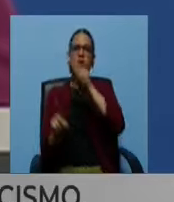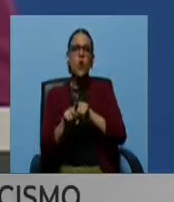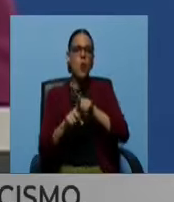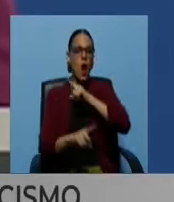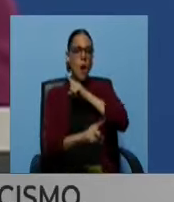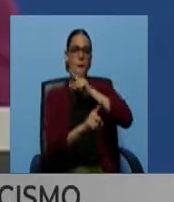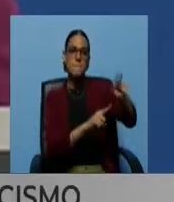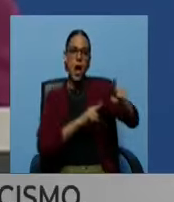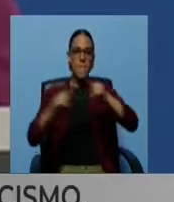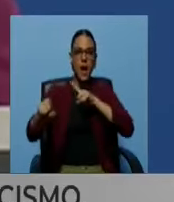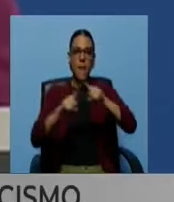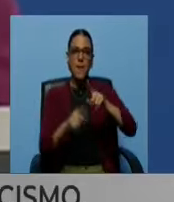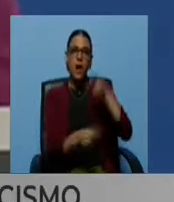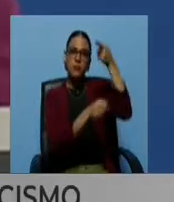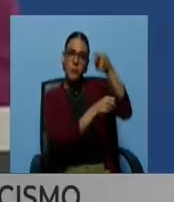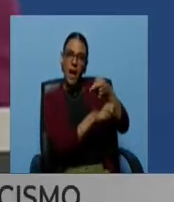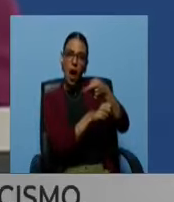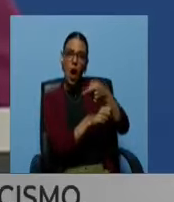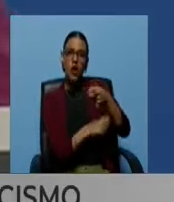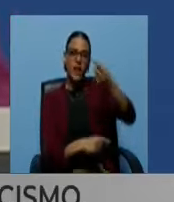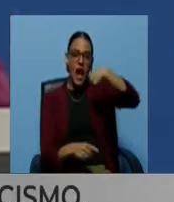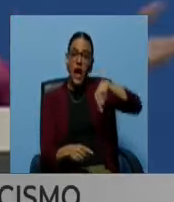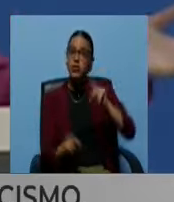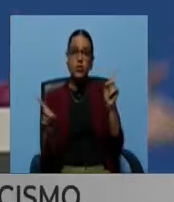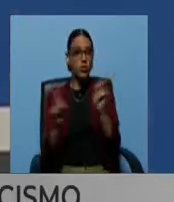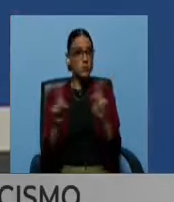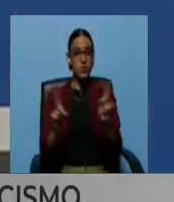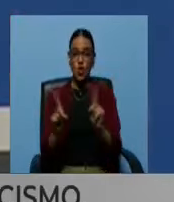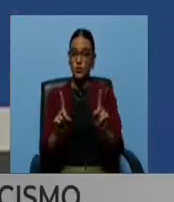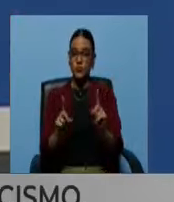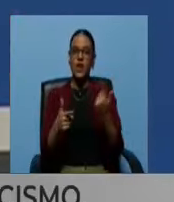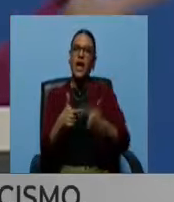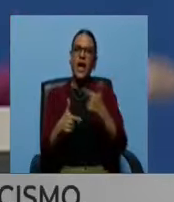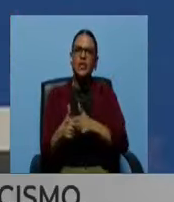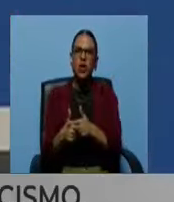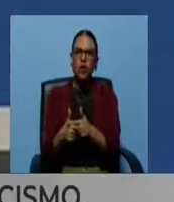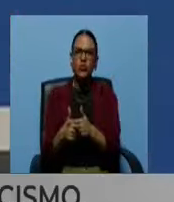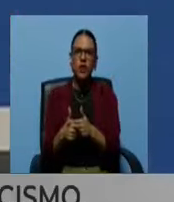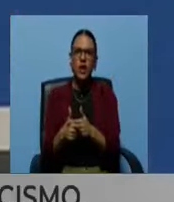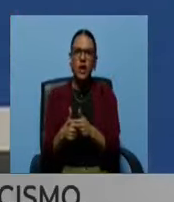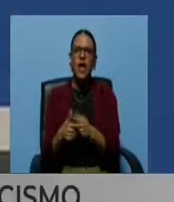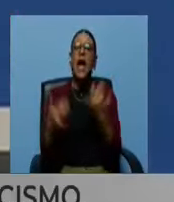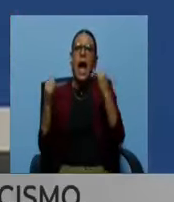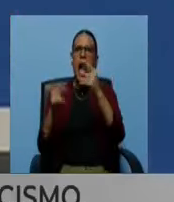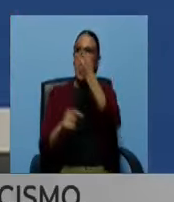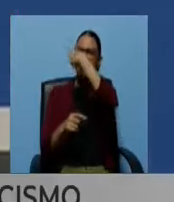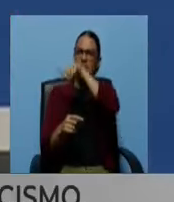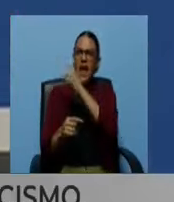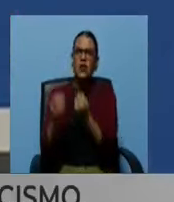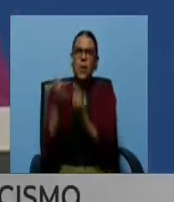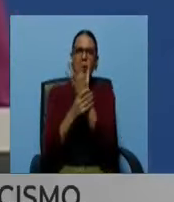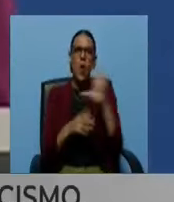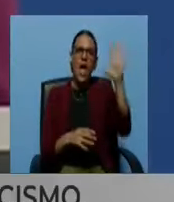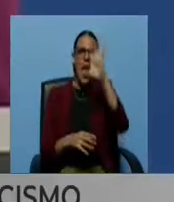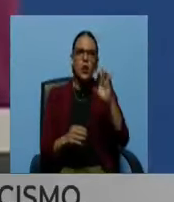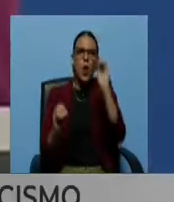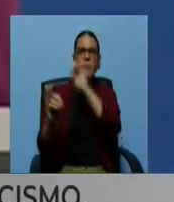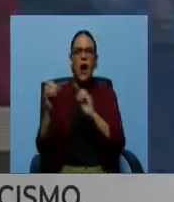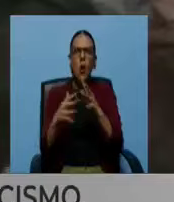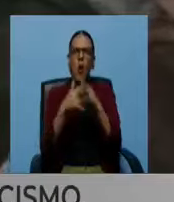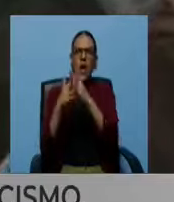como pretenden darnos órdenes. Y entonces salen burócratas de Europa o de los Estados